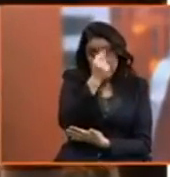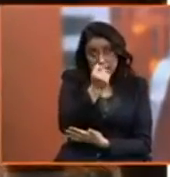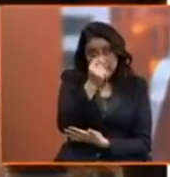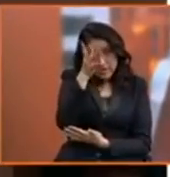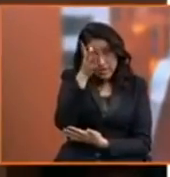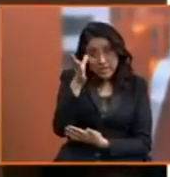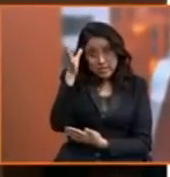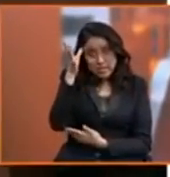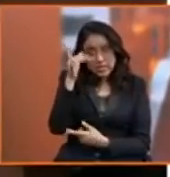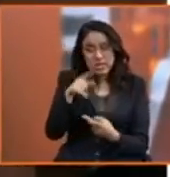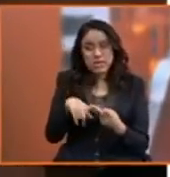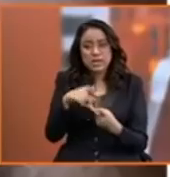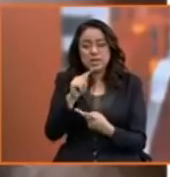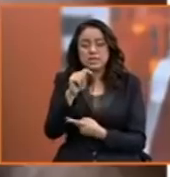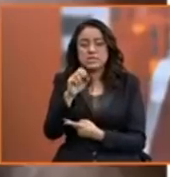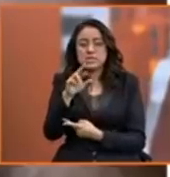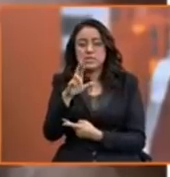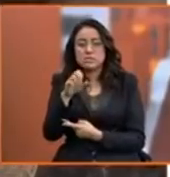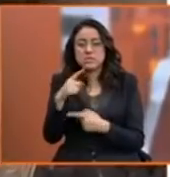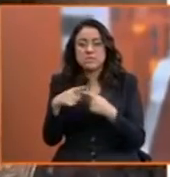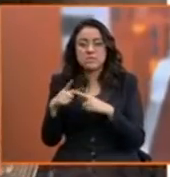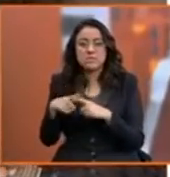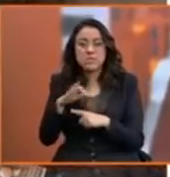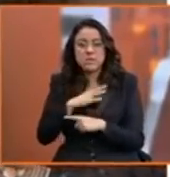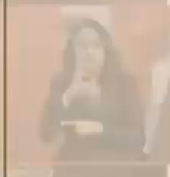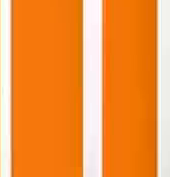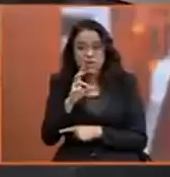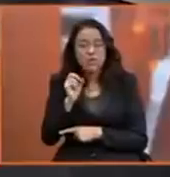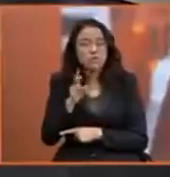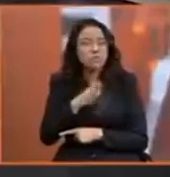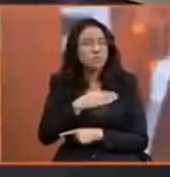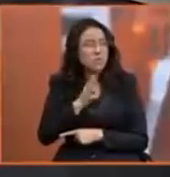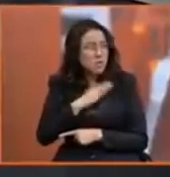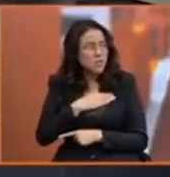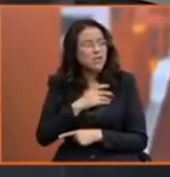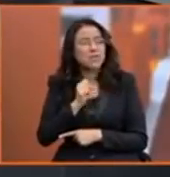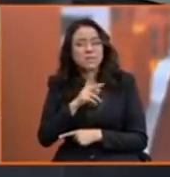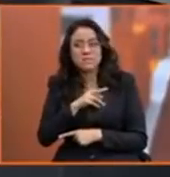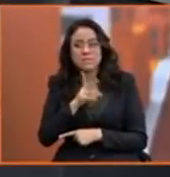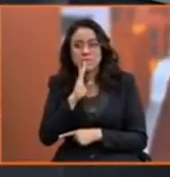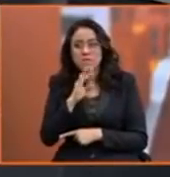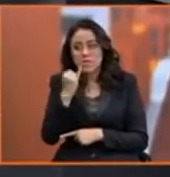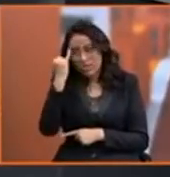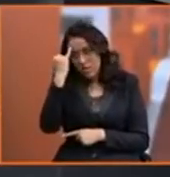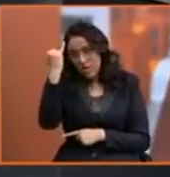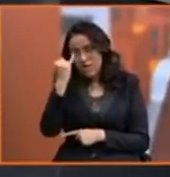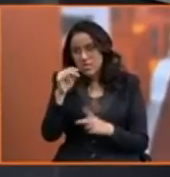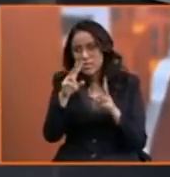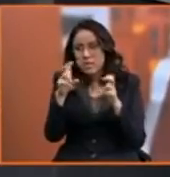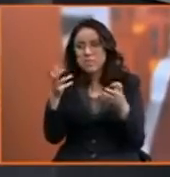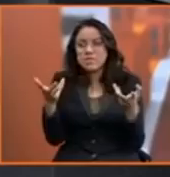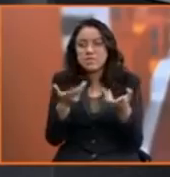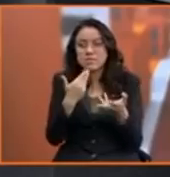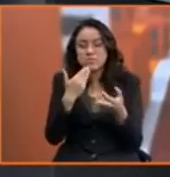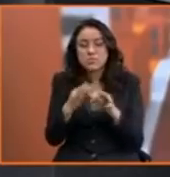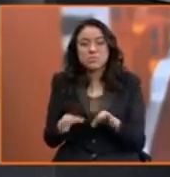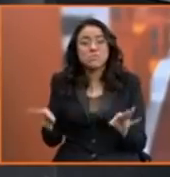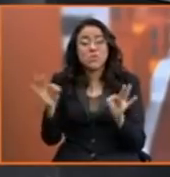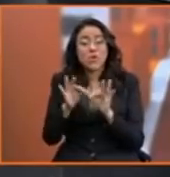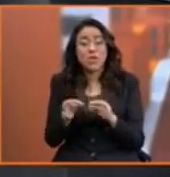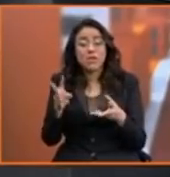seguramente por streaming y en otras plataformas. ¿Qué importante es poderse atrever a tocar estos temas finalmente? Claro,